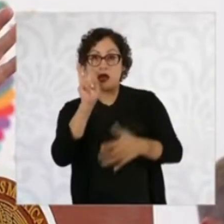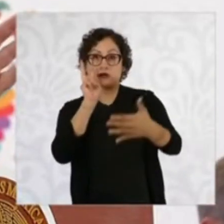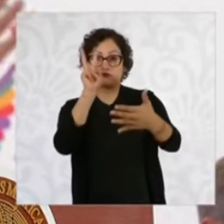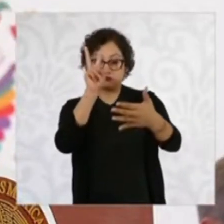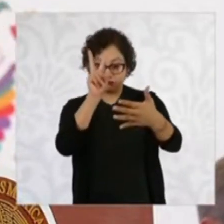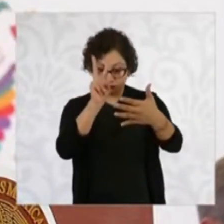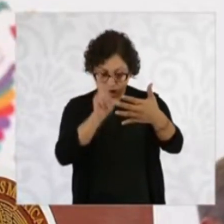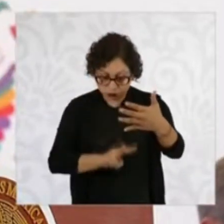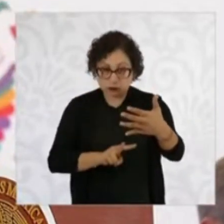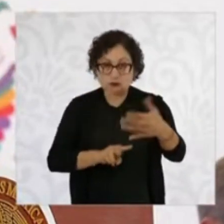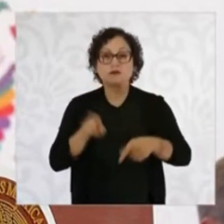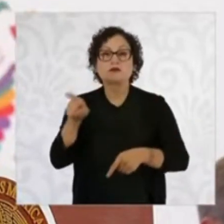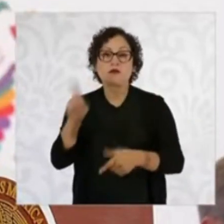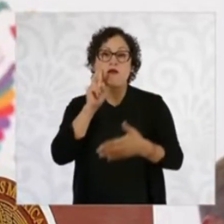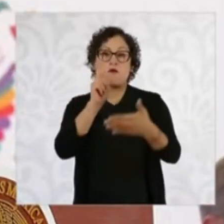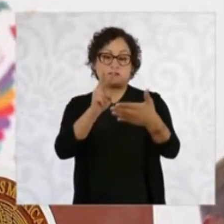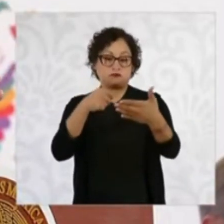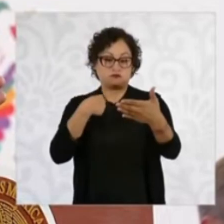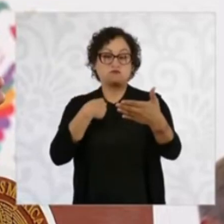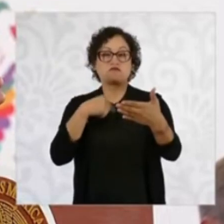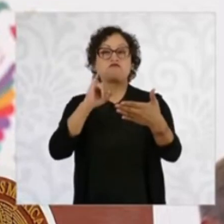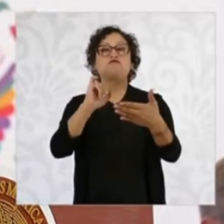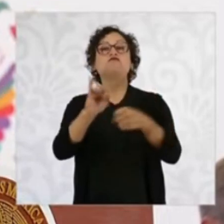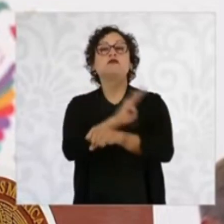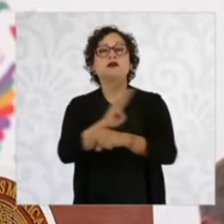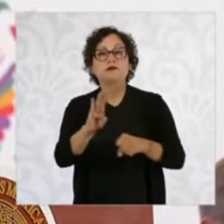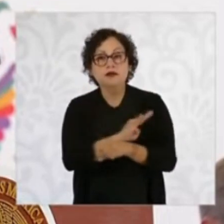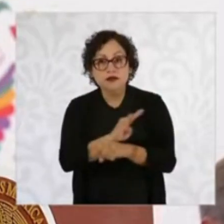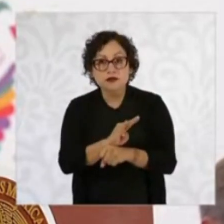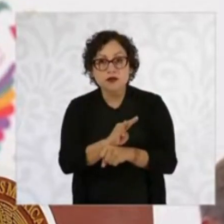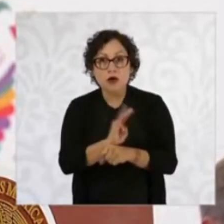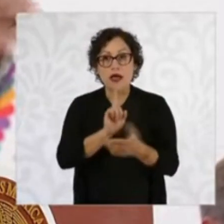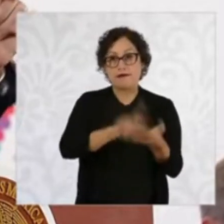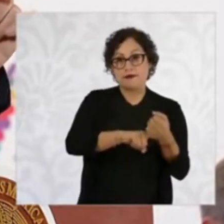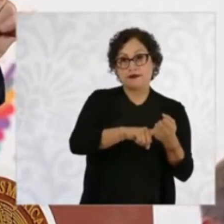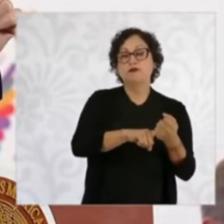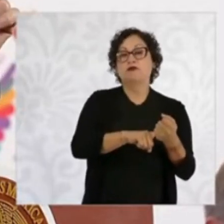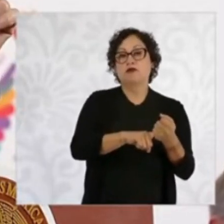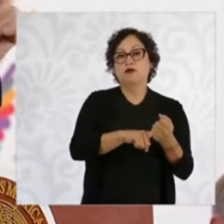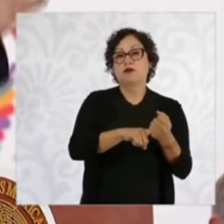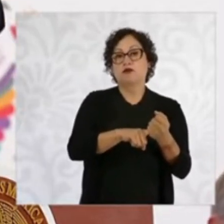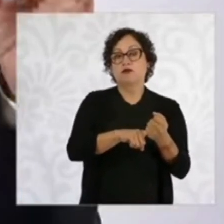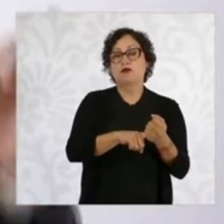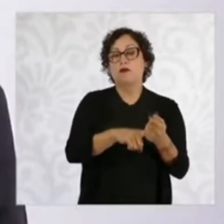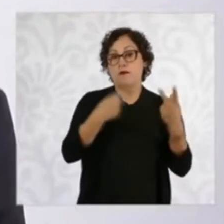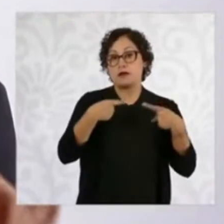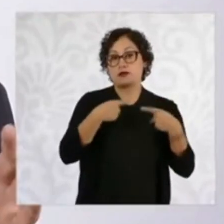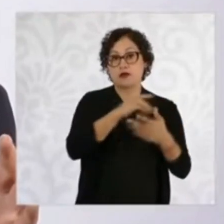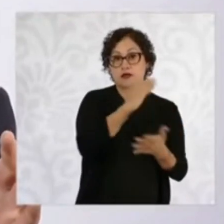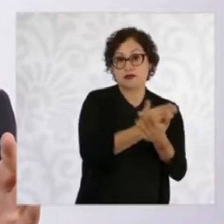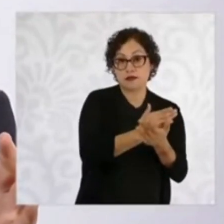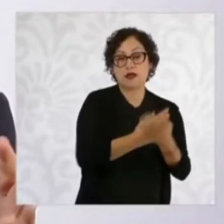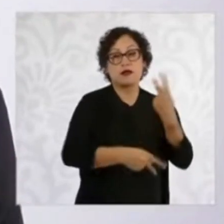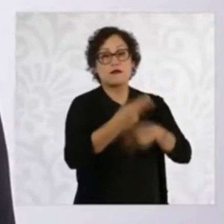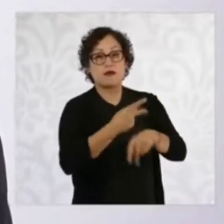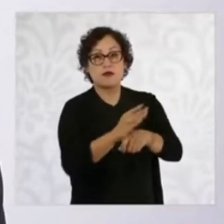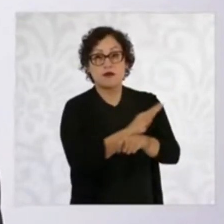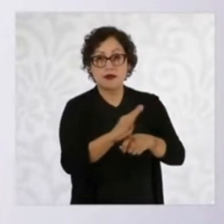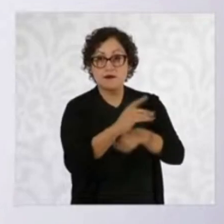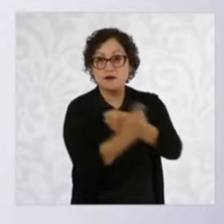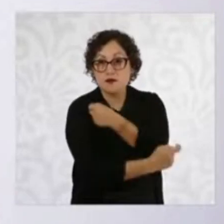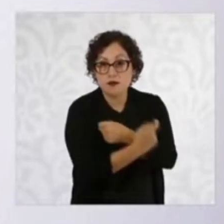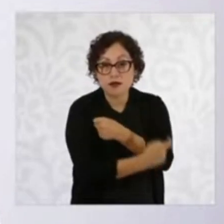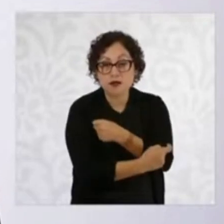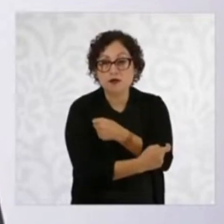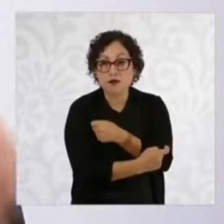a ver si estás dentro del grupo de los 500,000 a los que se les congela su saldo y reciben beneficio adicional.